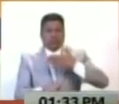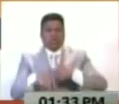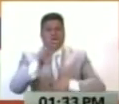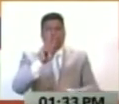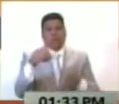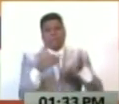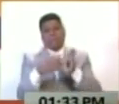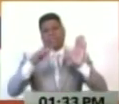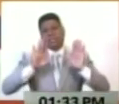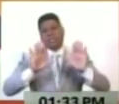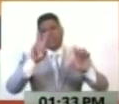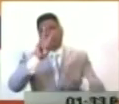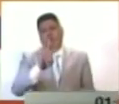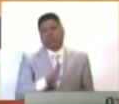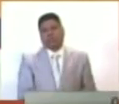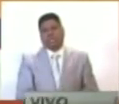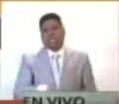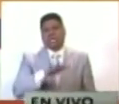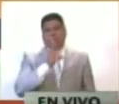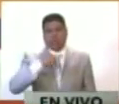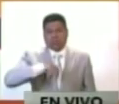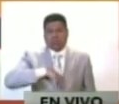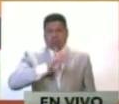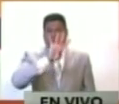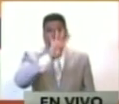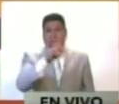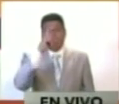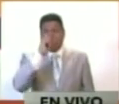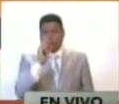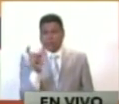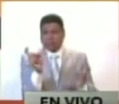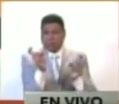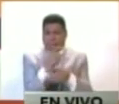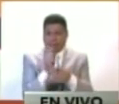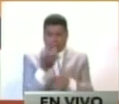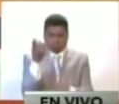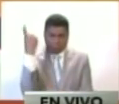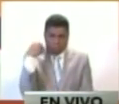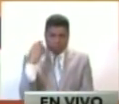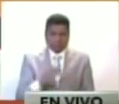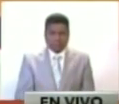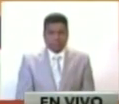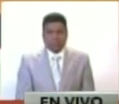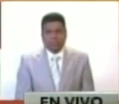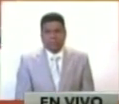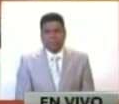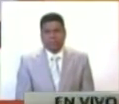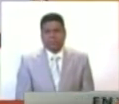del 2012. Tenemos 4 años en el Mercosur. Y nosotros hicimos una comparación